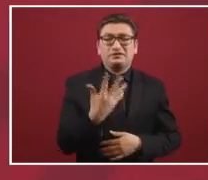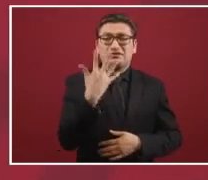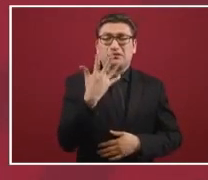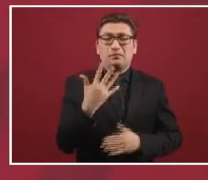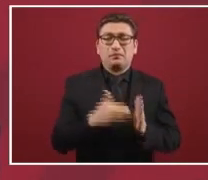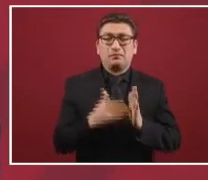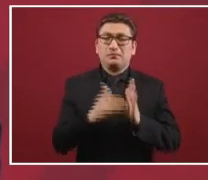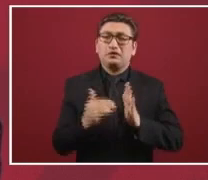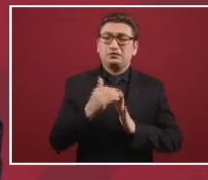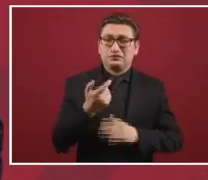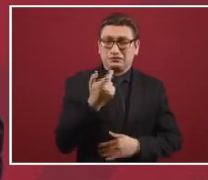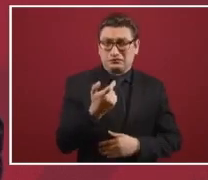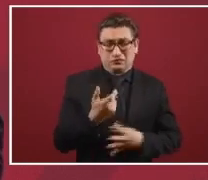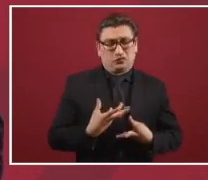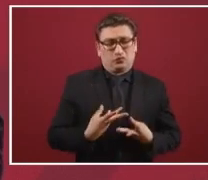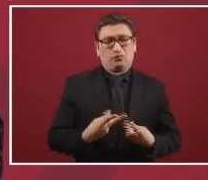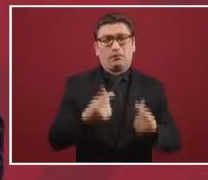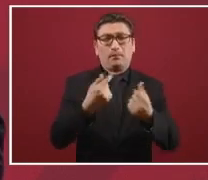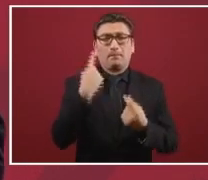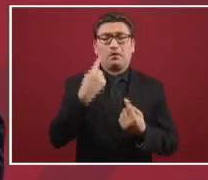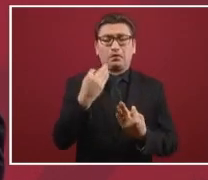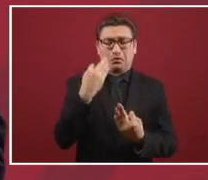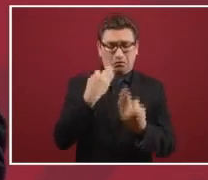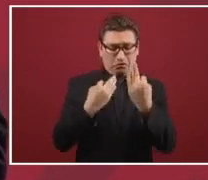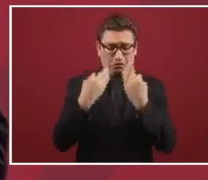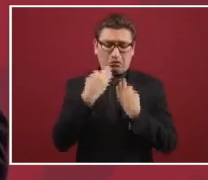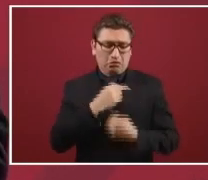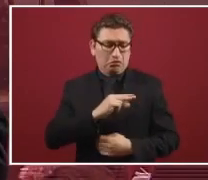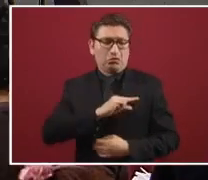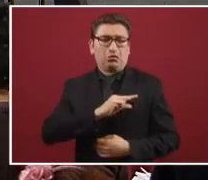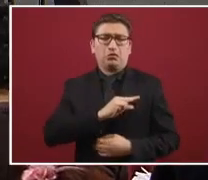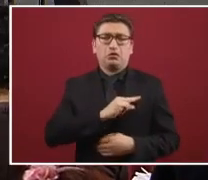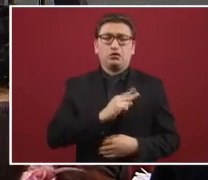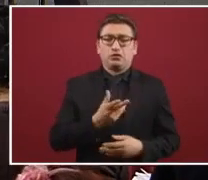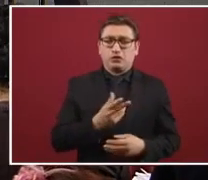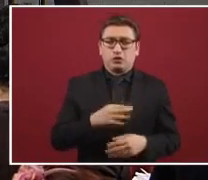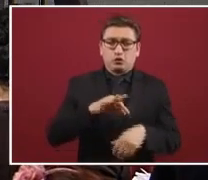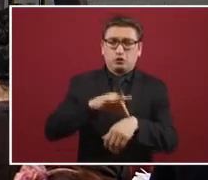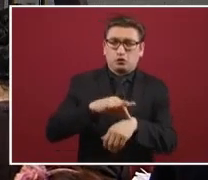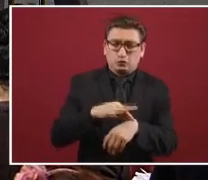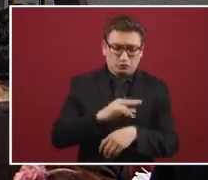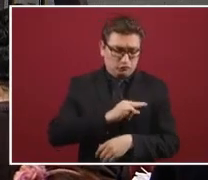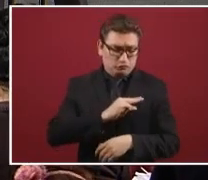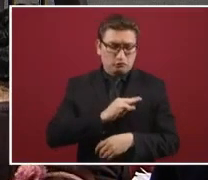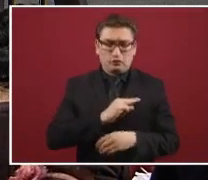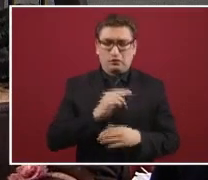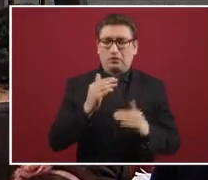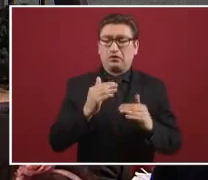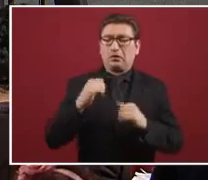pesos en la atención médica privada a los altos funcionarios públicos.